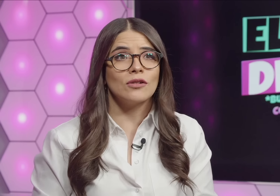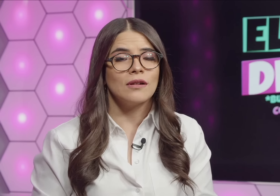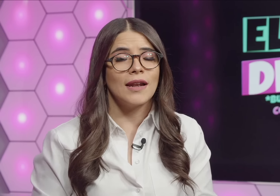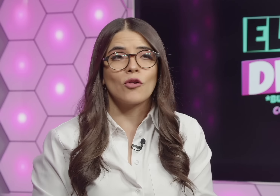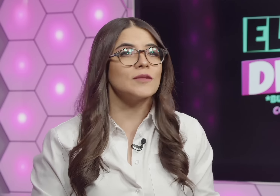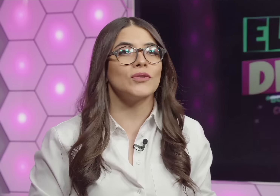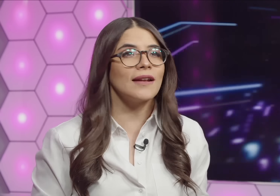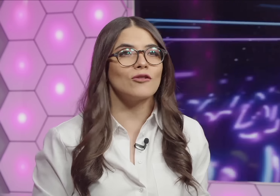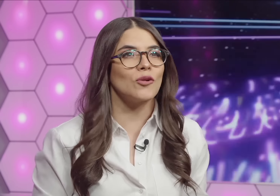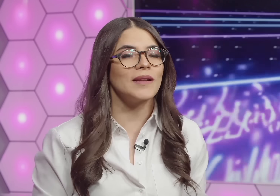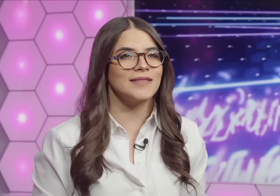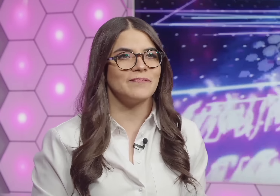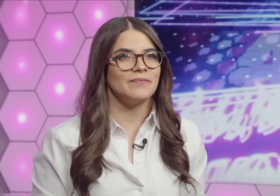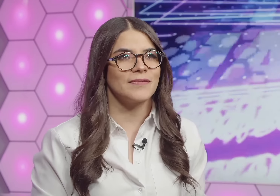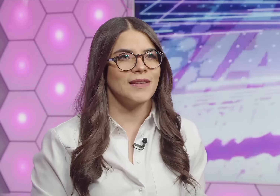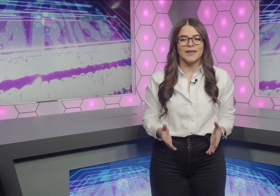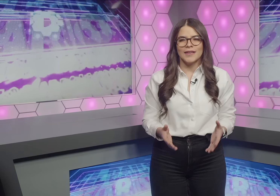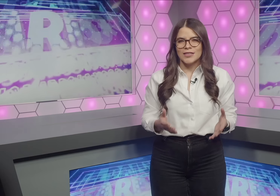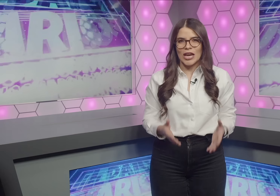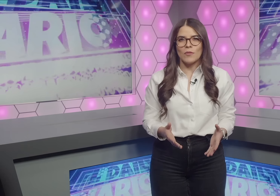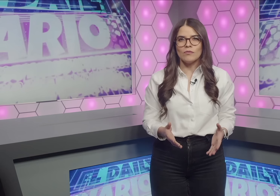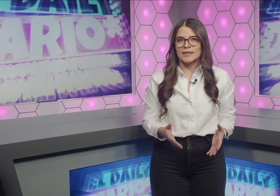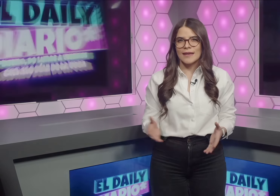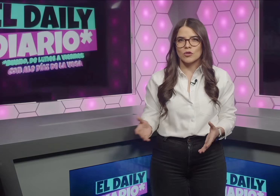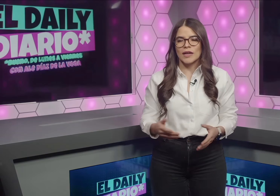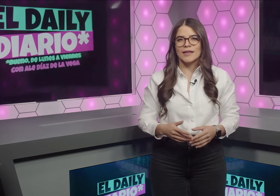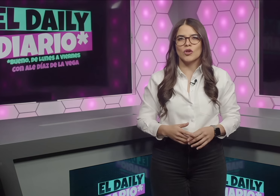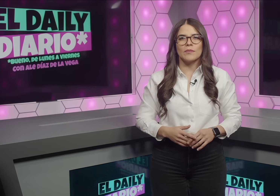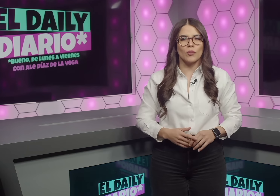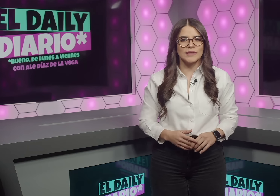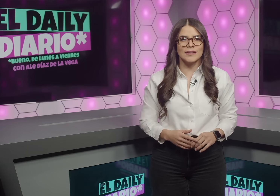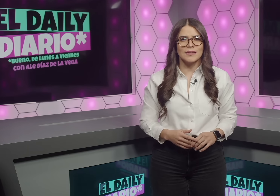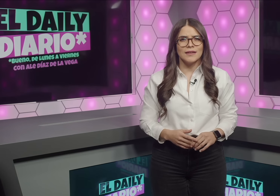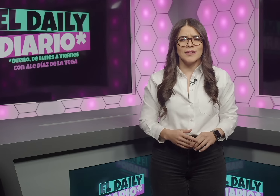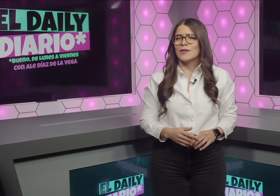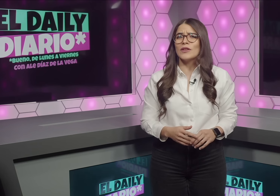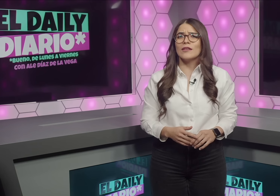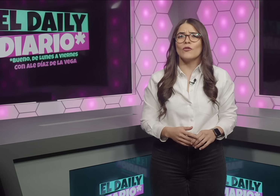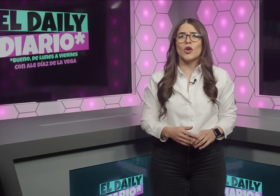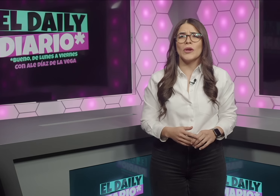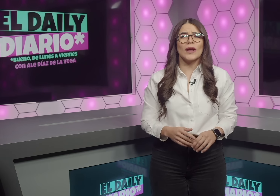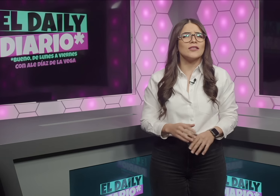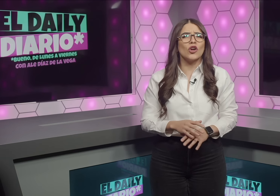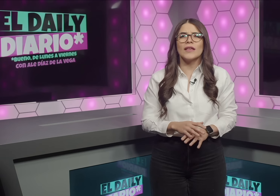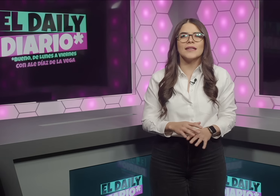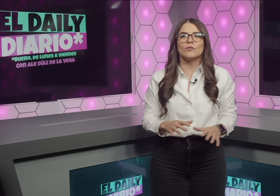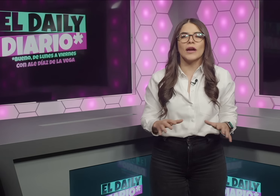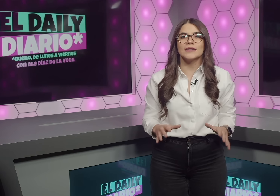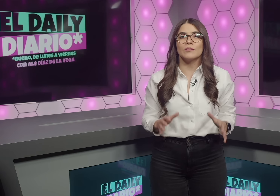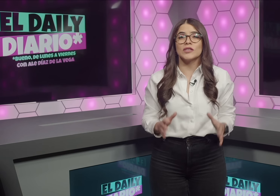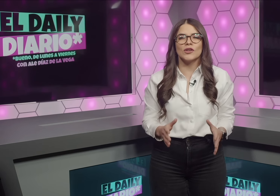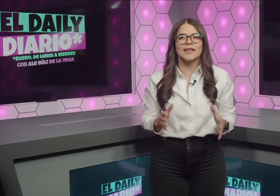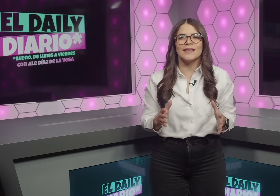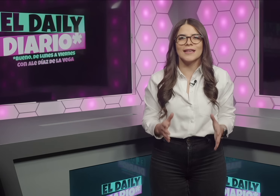tradición le correspondían a los hombres Shanon Más allá de su trayectoria y propuestas está enfrentando un fenómeno que todas las